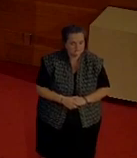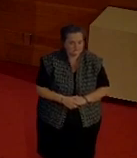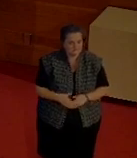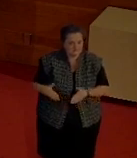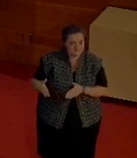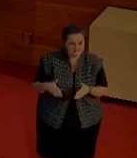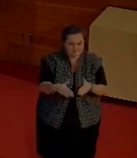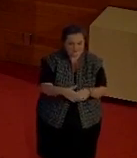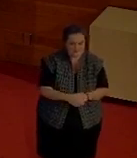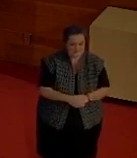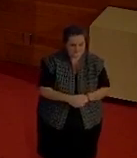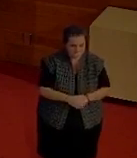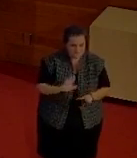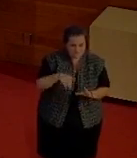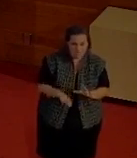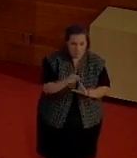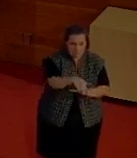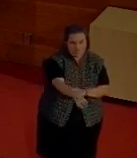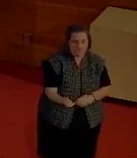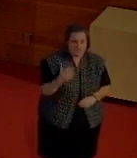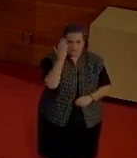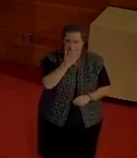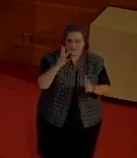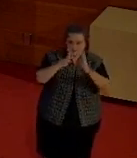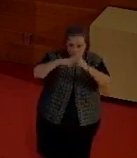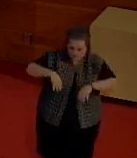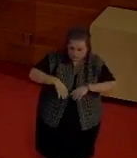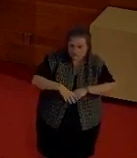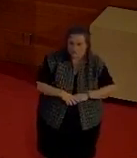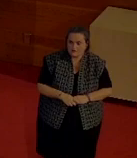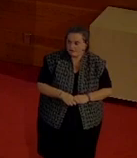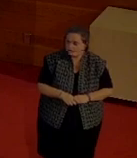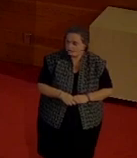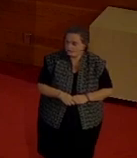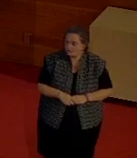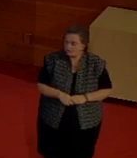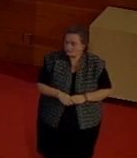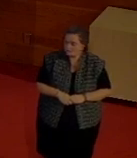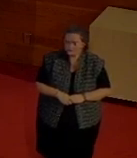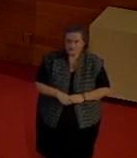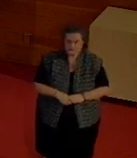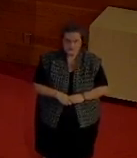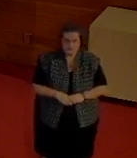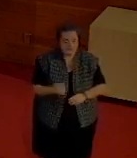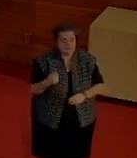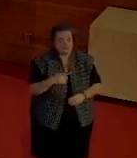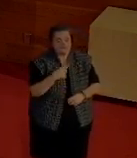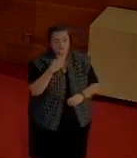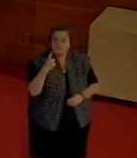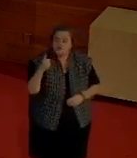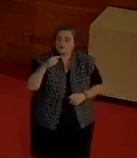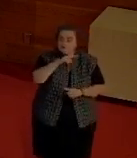hiciste está llena de baches Oye que esta escuela se me viene abajo sí la hiciste un año cumpliste con la fecha que me habías dicho y los